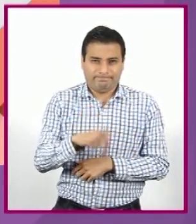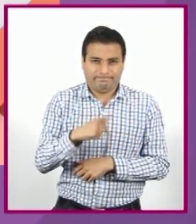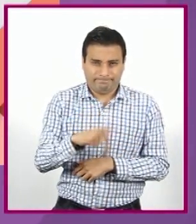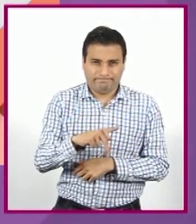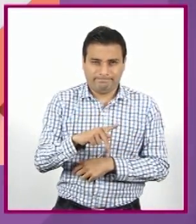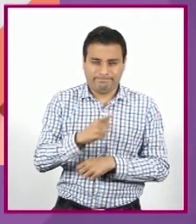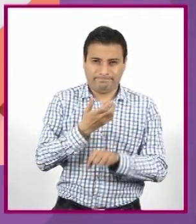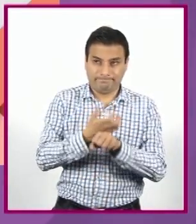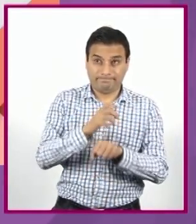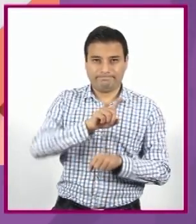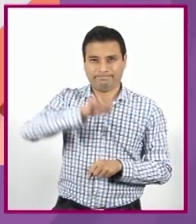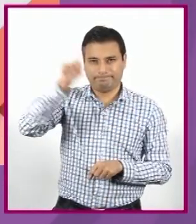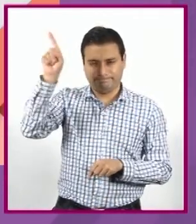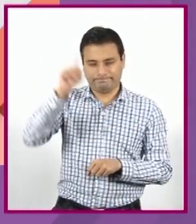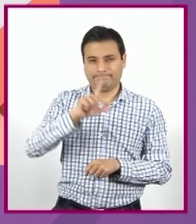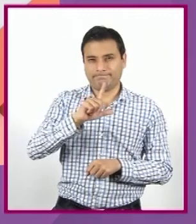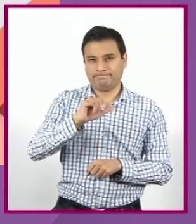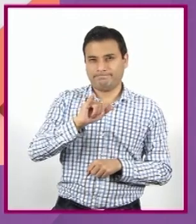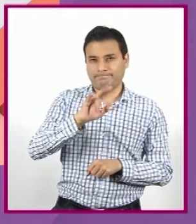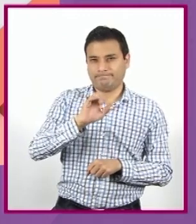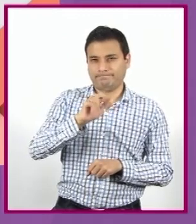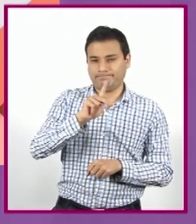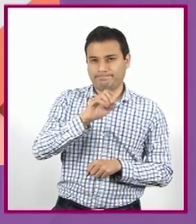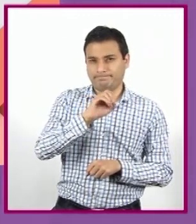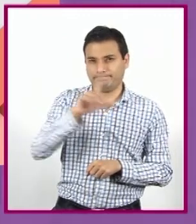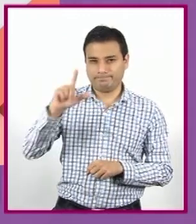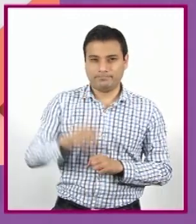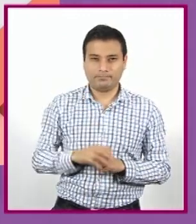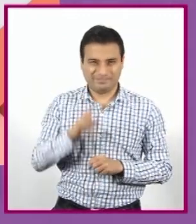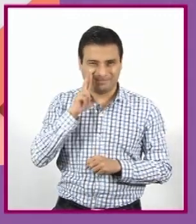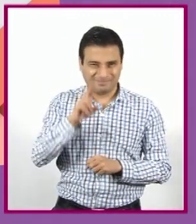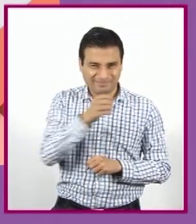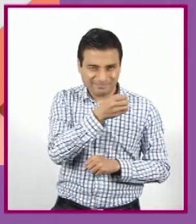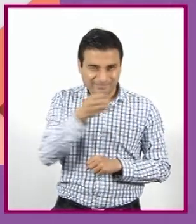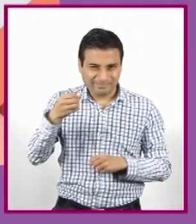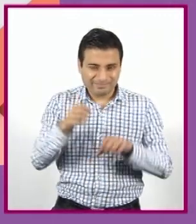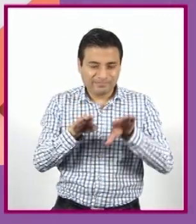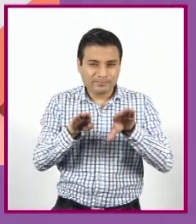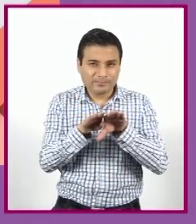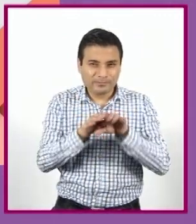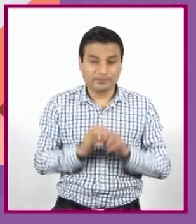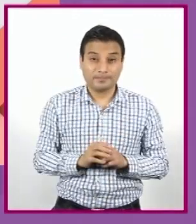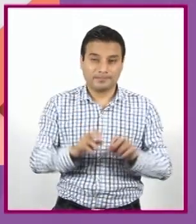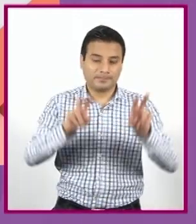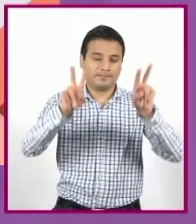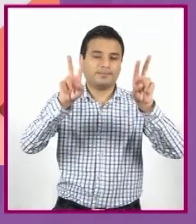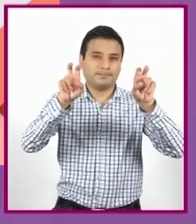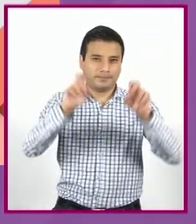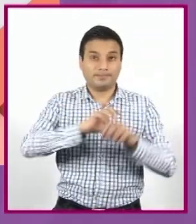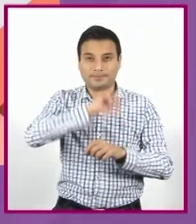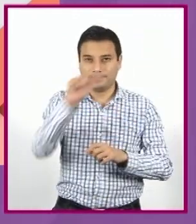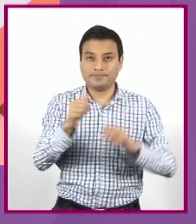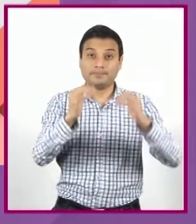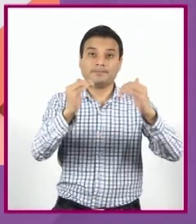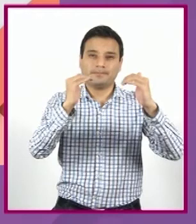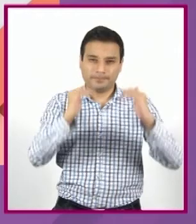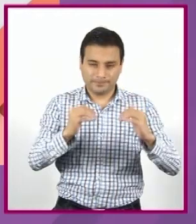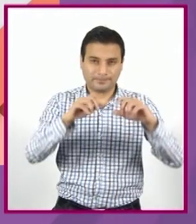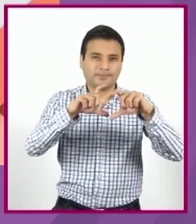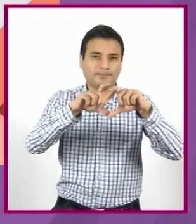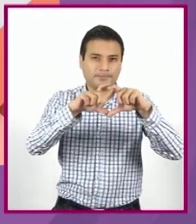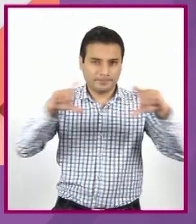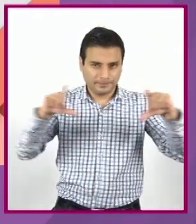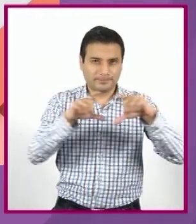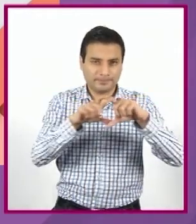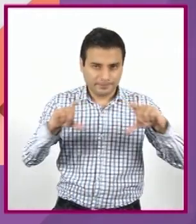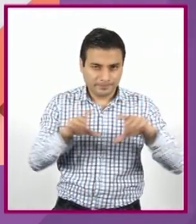Como pudieron observar, el texto anterior se organiza de la siguiente manera. El título seguido de los párrafos en los que se